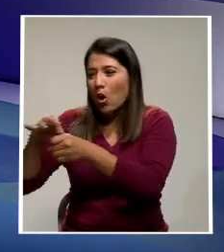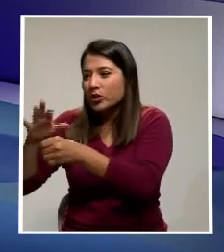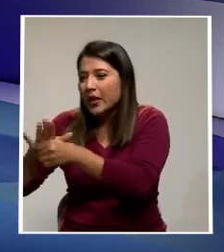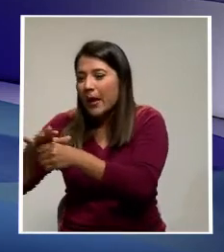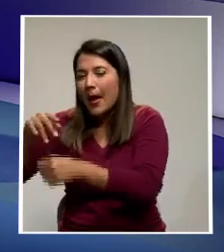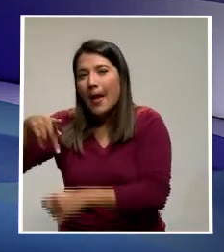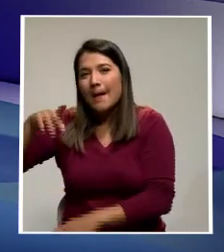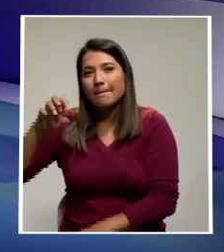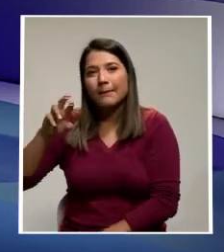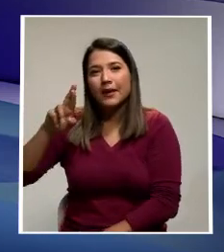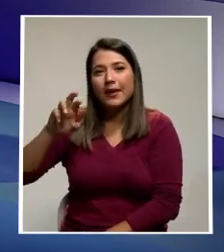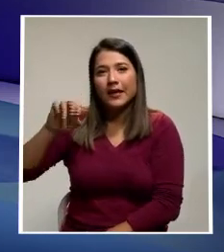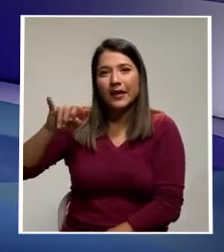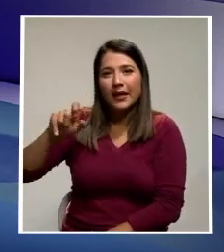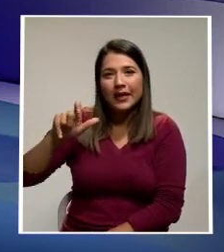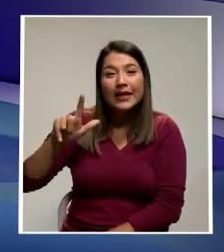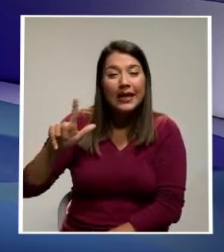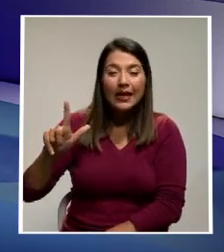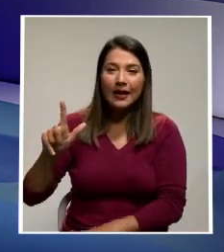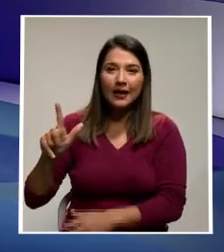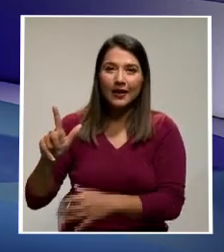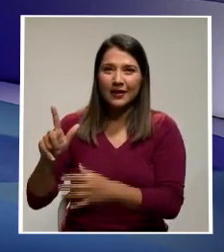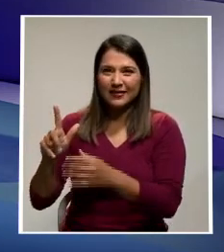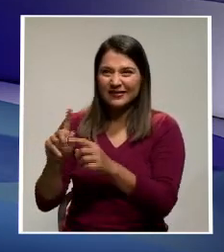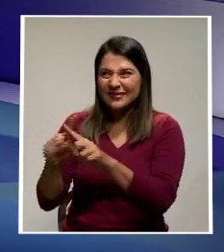¿verdad? Entonces, es